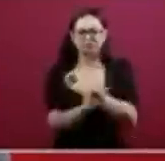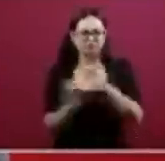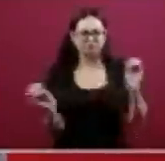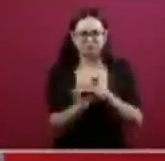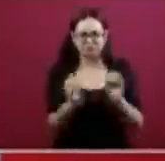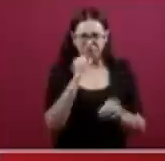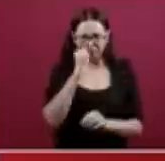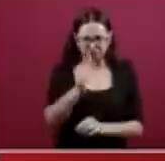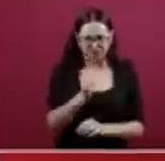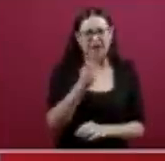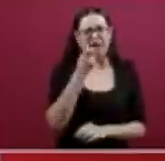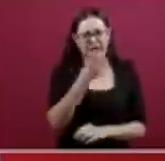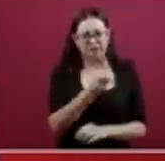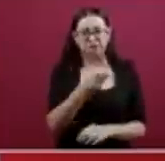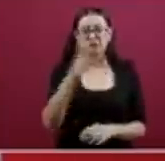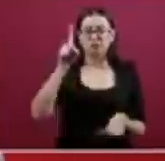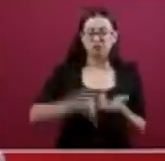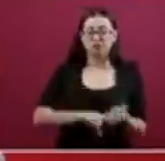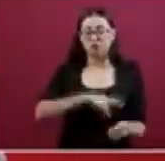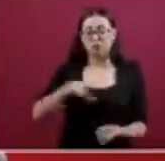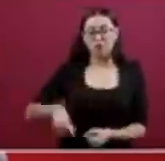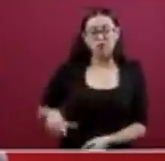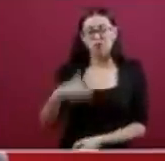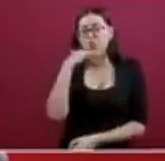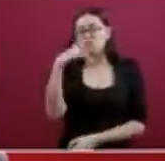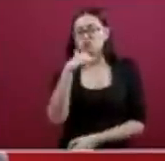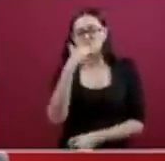corruptos en el gobierno.